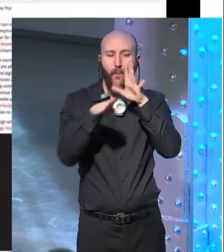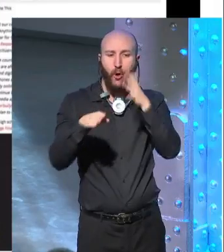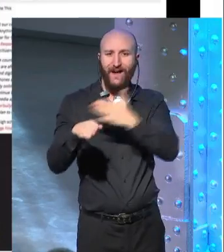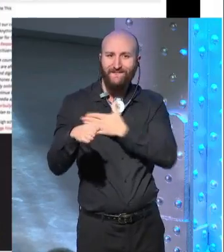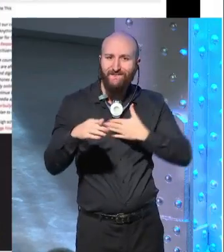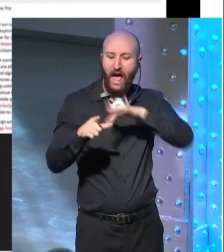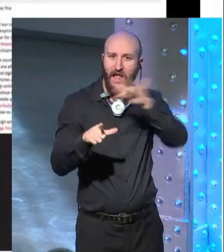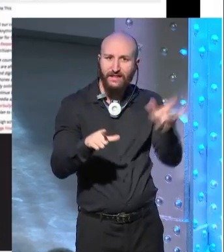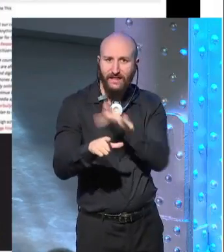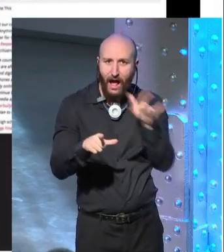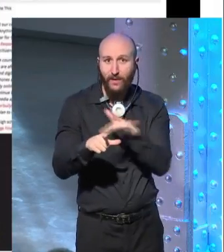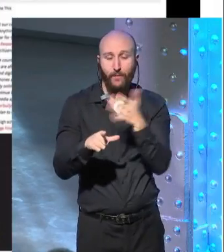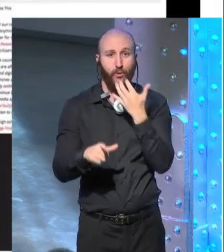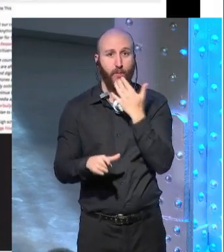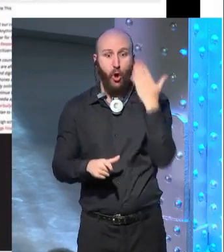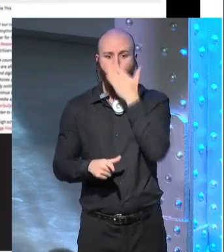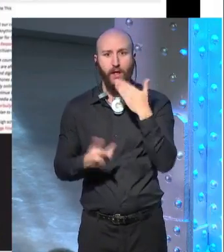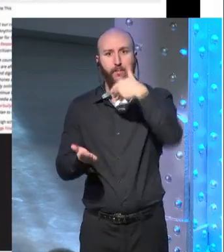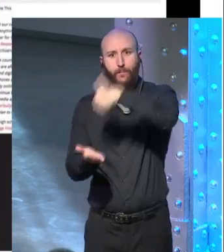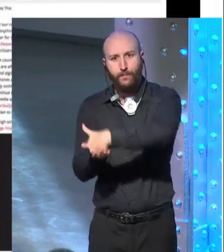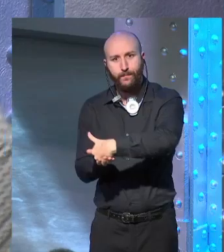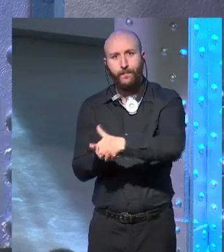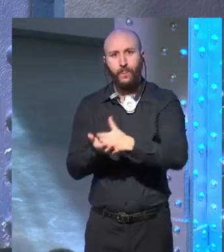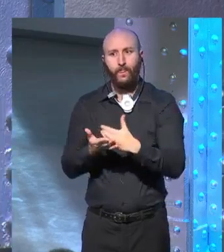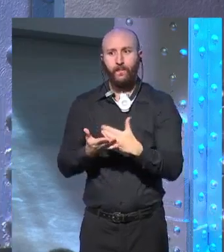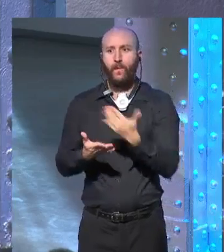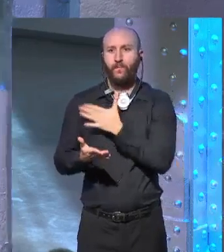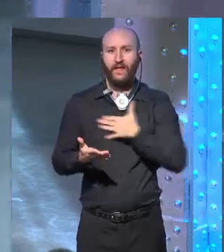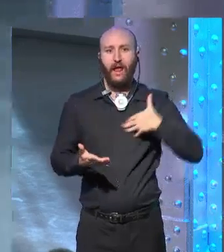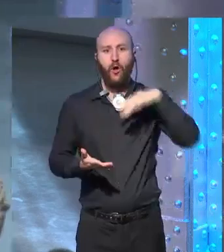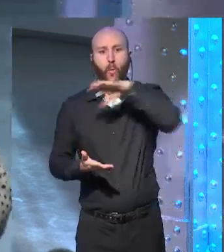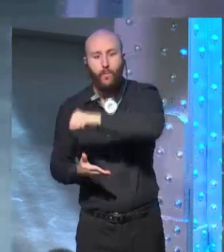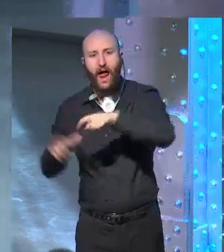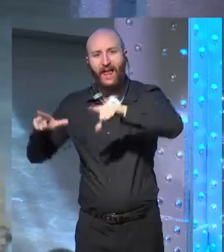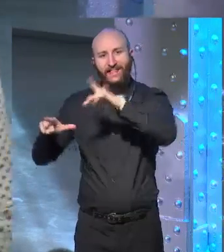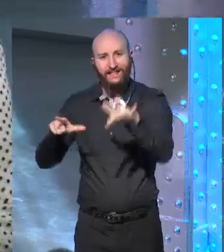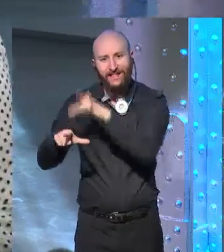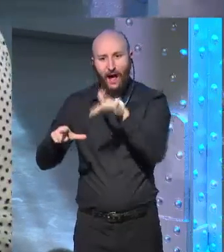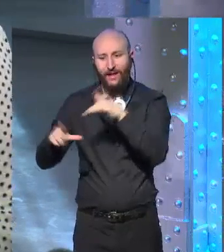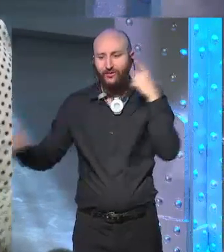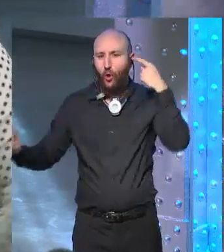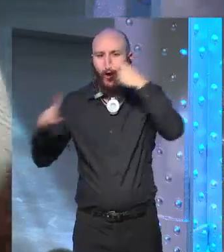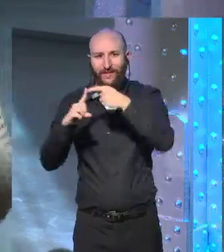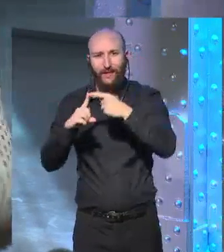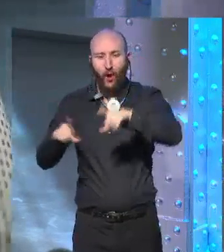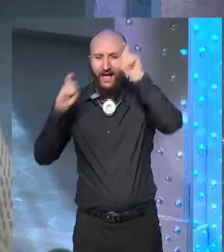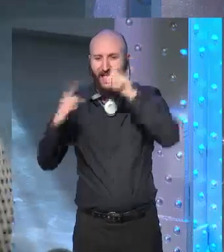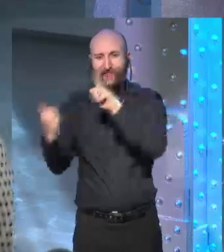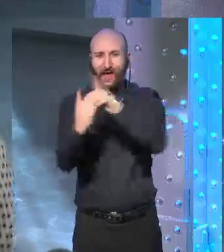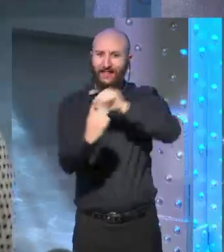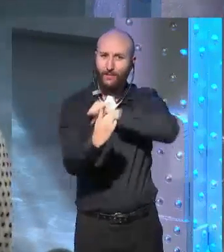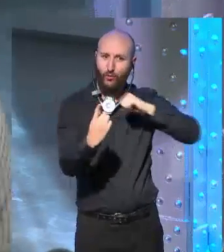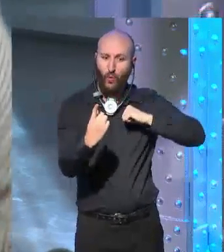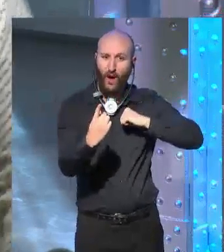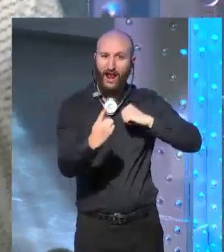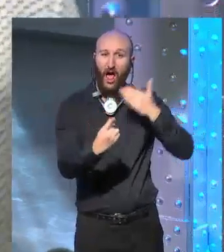tabletas. Un colegio, por ejemplo, decía que iba a comprar tabletas para hacer una enseñanza 1 a 1 y el de al lado